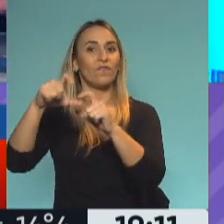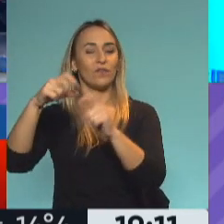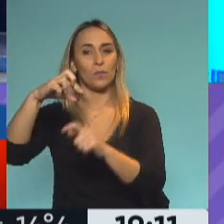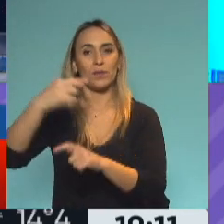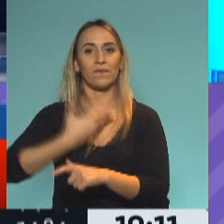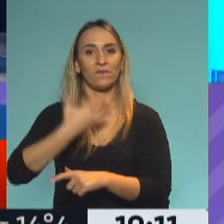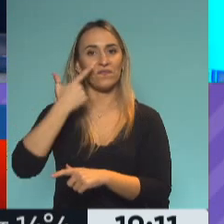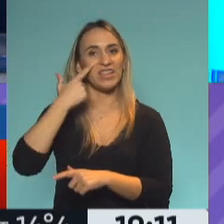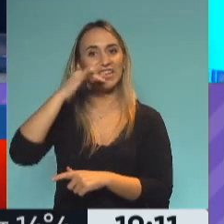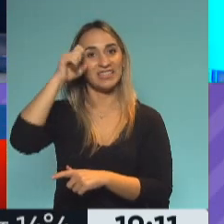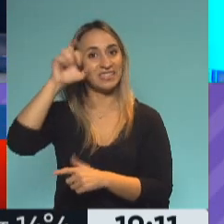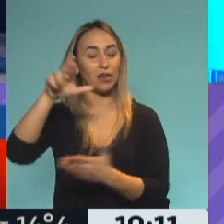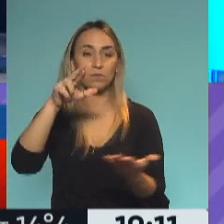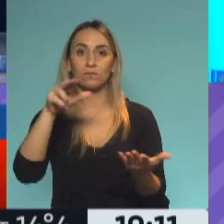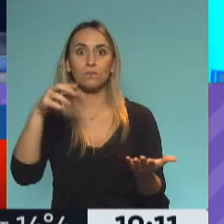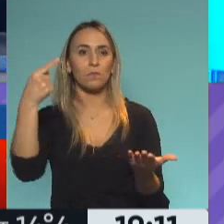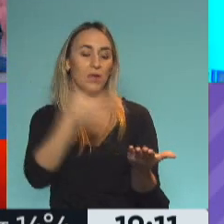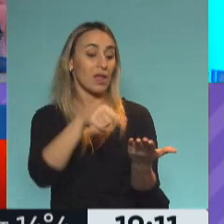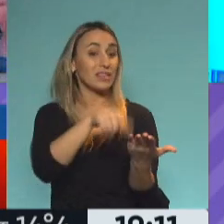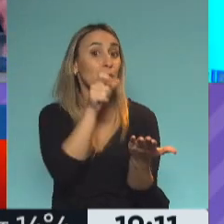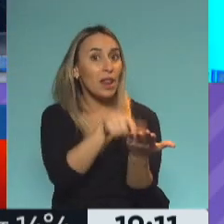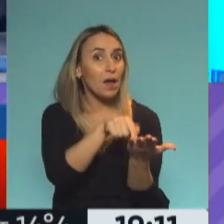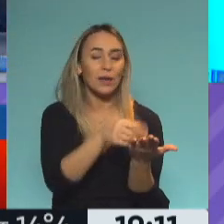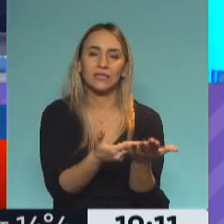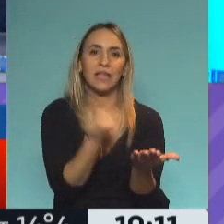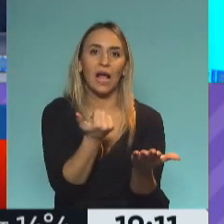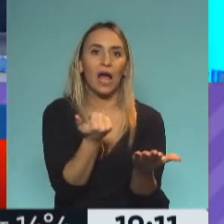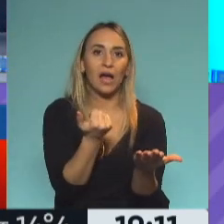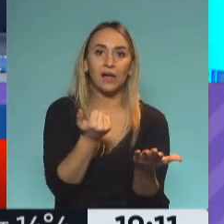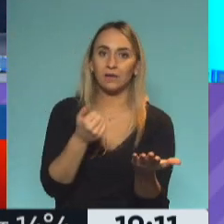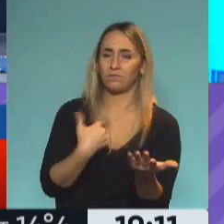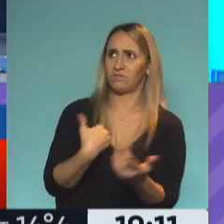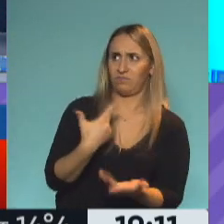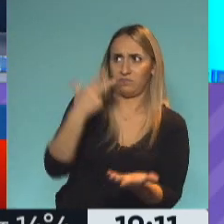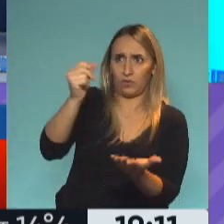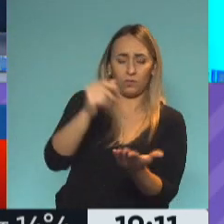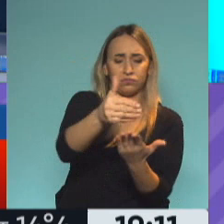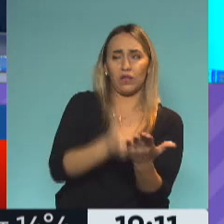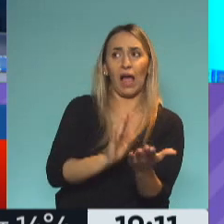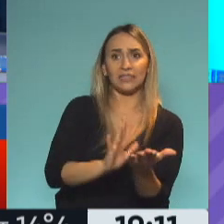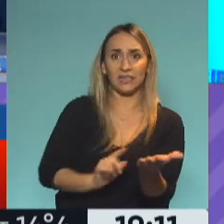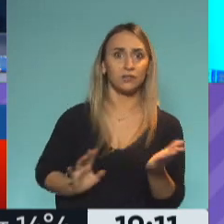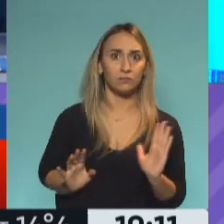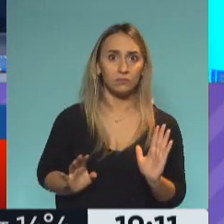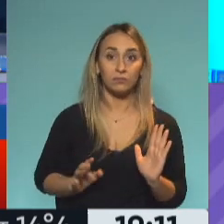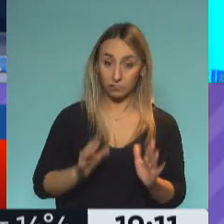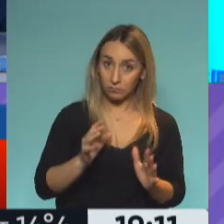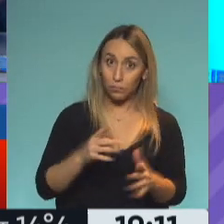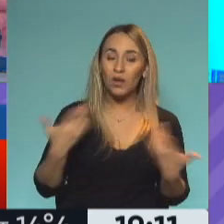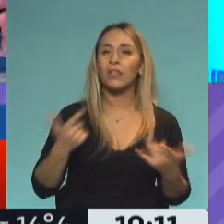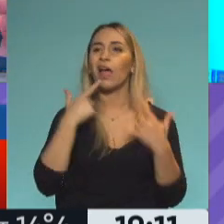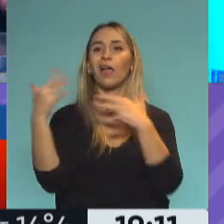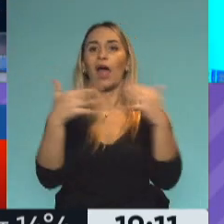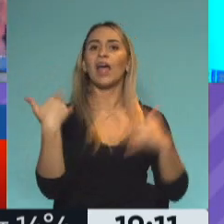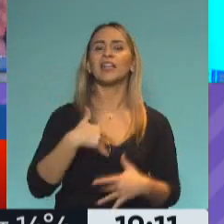ley, entonces por eso las negociaciones están trabadas. Es decir, esto de que la Argentina rechazó a Pfizer es falso. La Argentina quiso comprar vacunas de Pfizer,